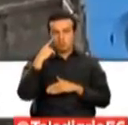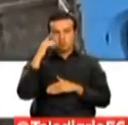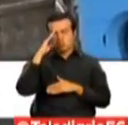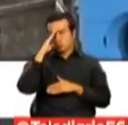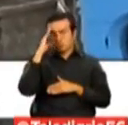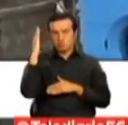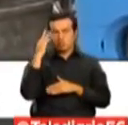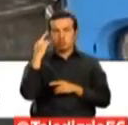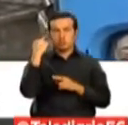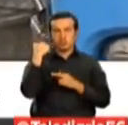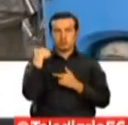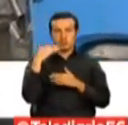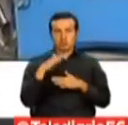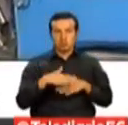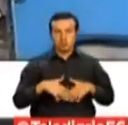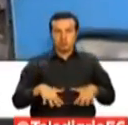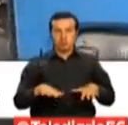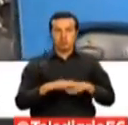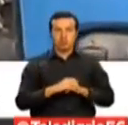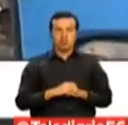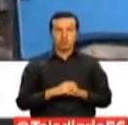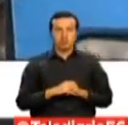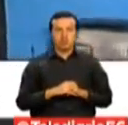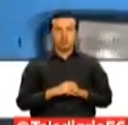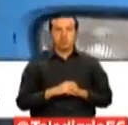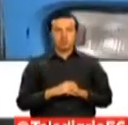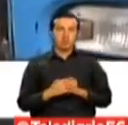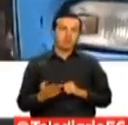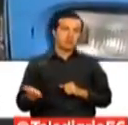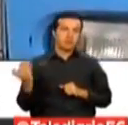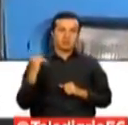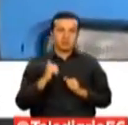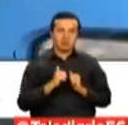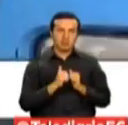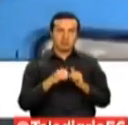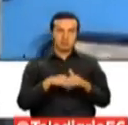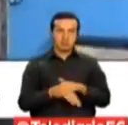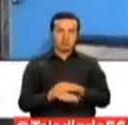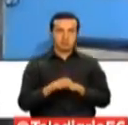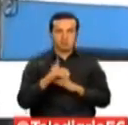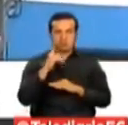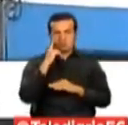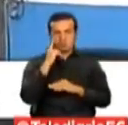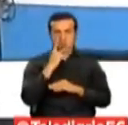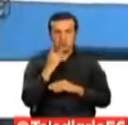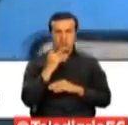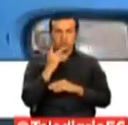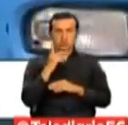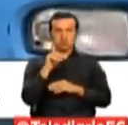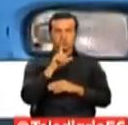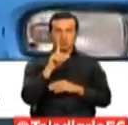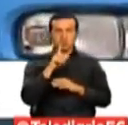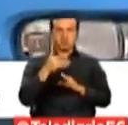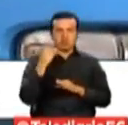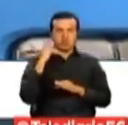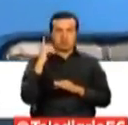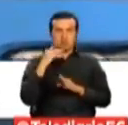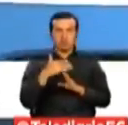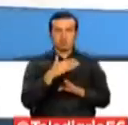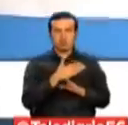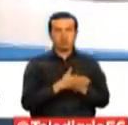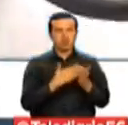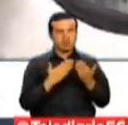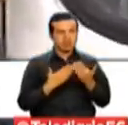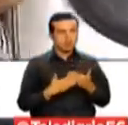tocar desplazarse en este punto. Coronel, si podemos subir también nosotros. Esto de acá que se aplica desde el lunes pasado, ¿ha